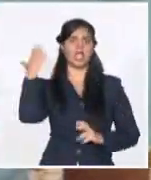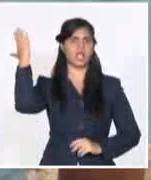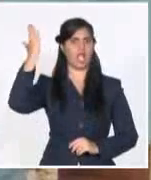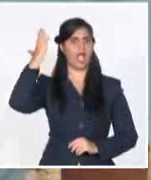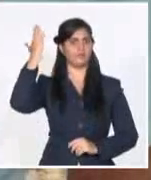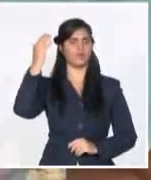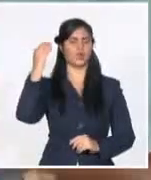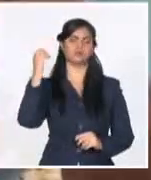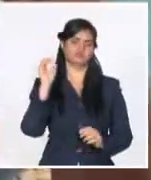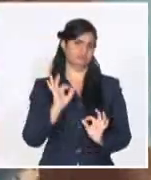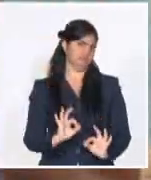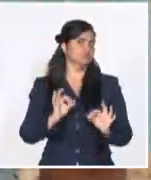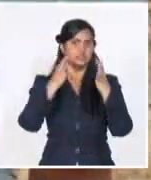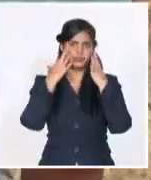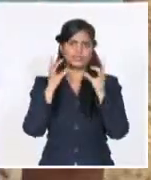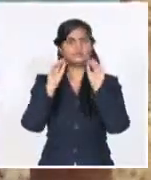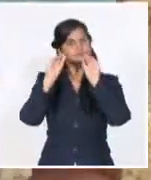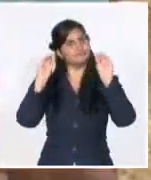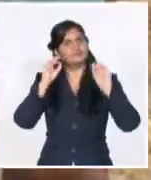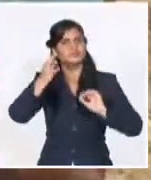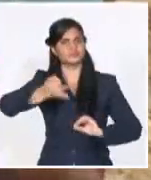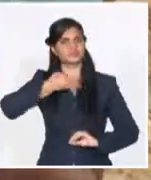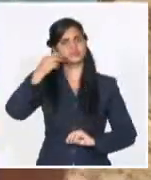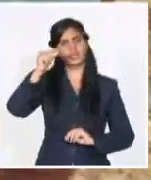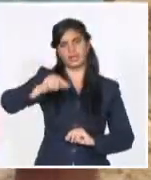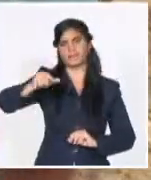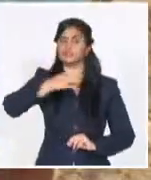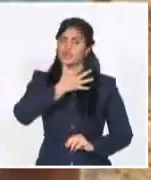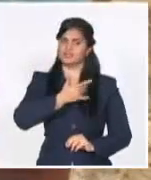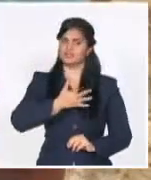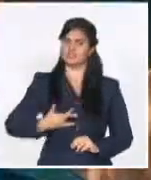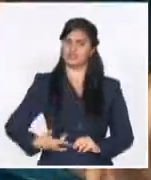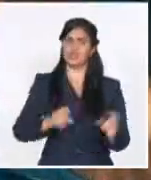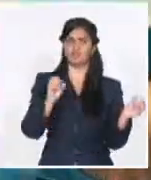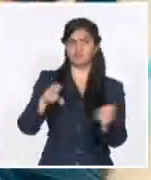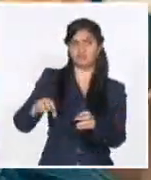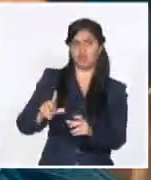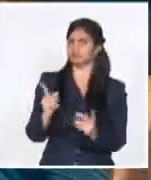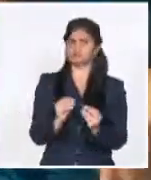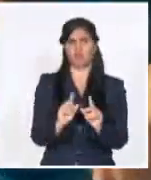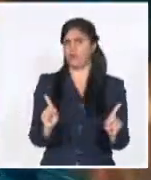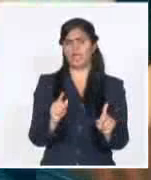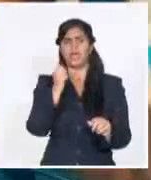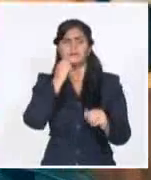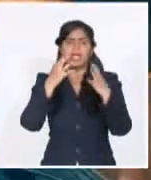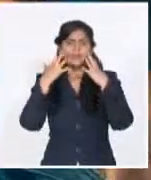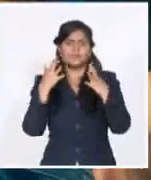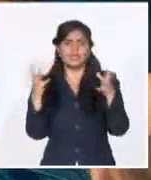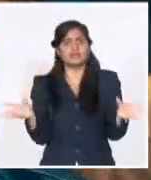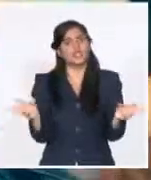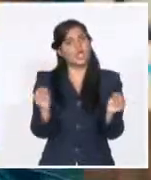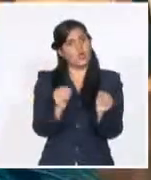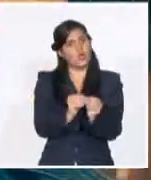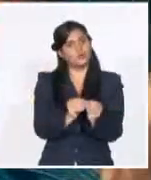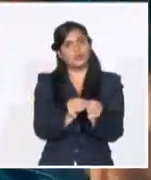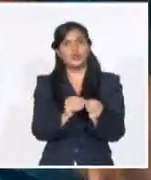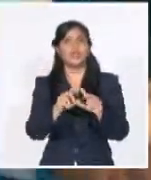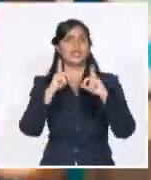para seguir fomentando la conciencia y sobre todo la unión. Cuidar de los